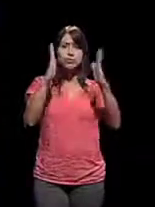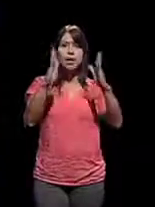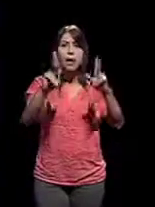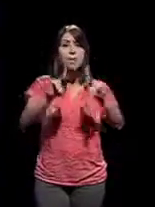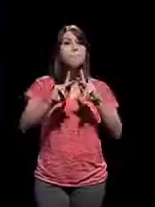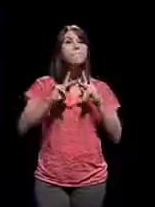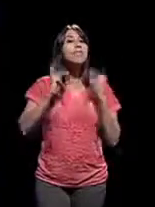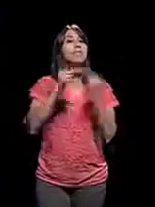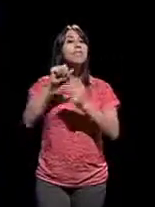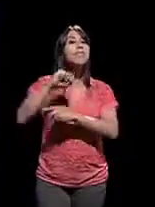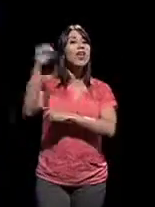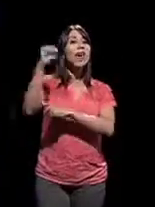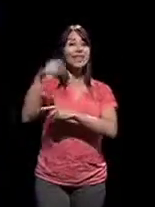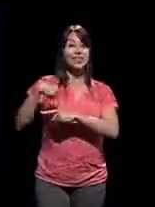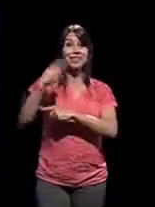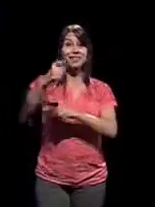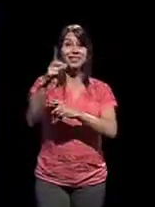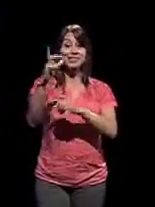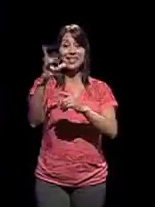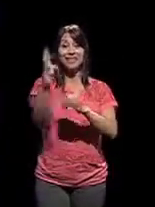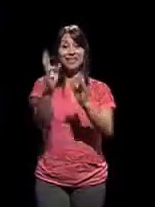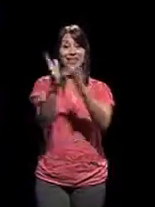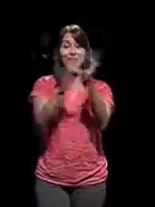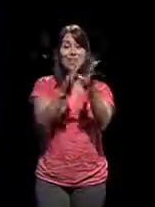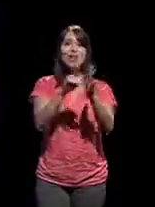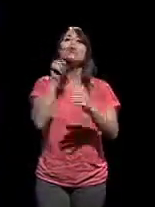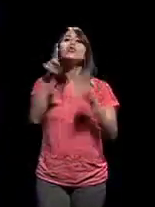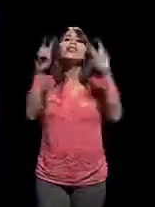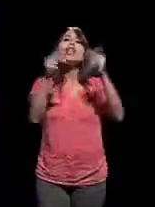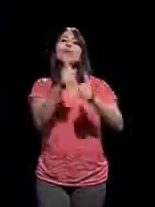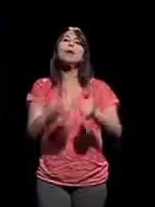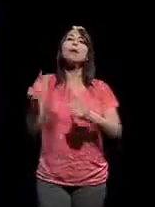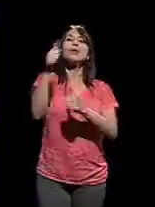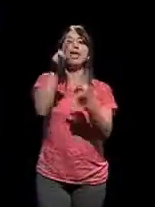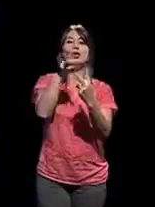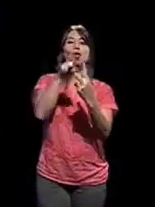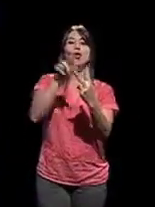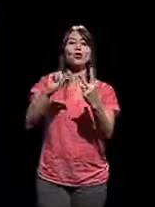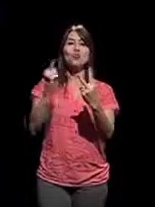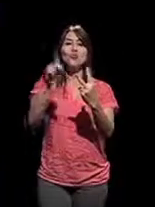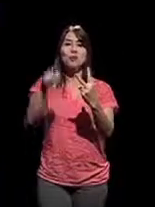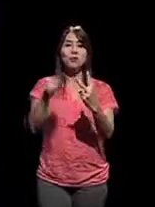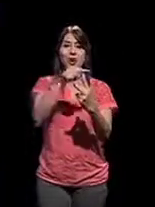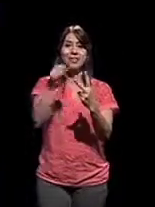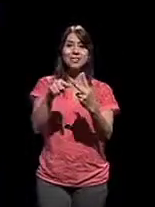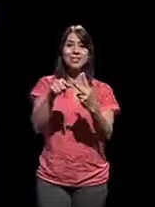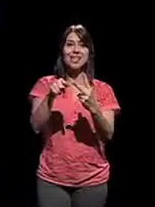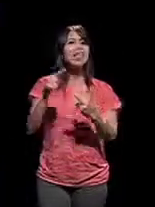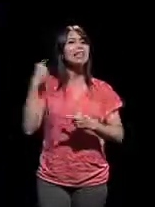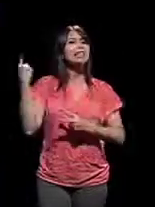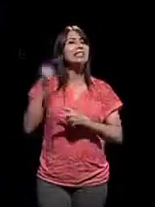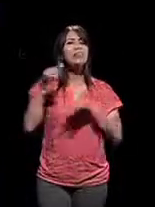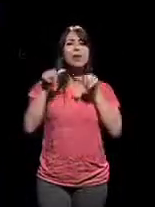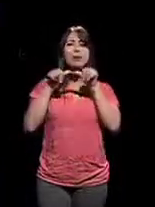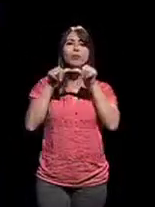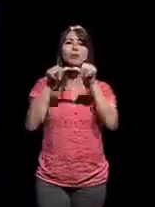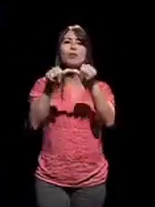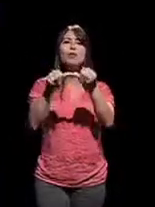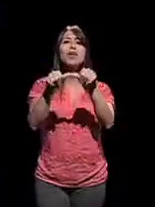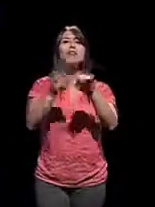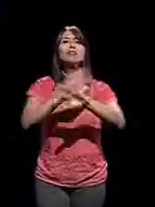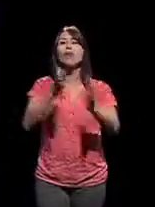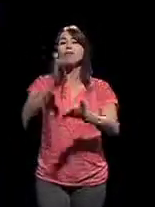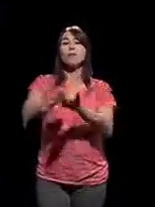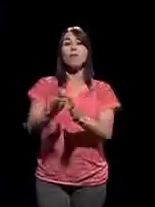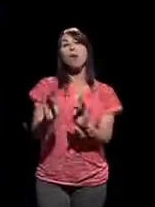llega a la presidencia de la República después de la segunda ronda del 6 de abril para que tome como prioridad a estos dos colectivos y que se deje para